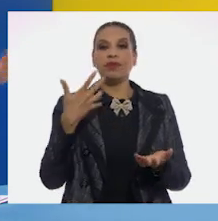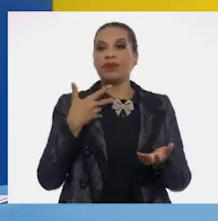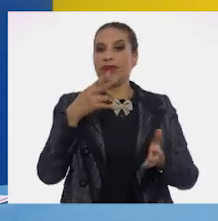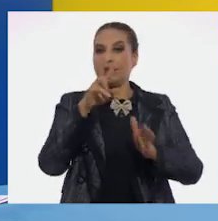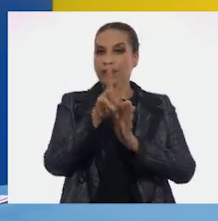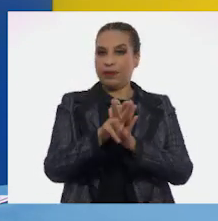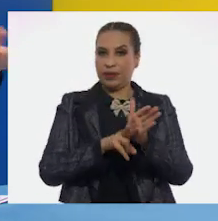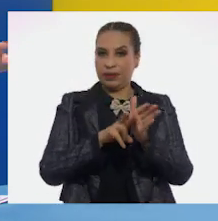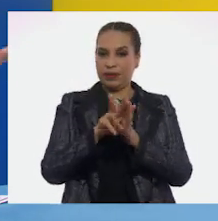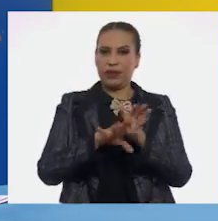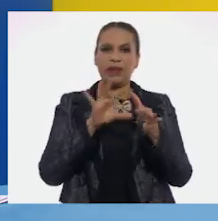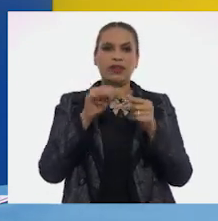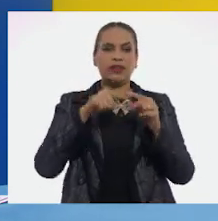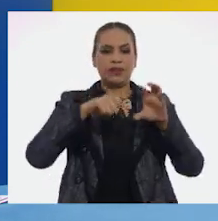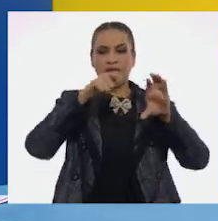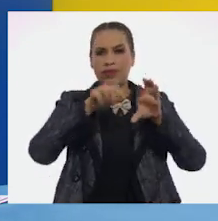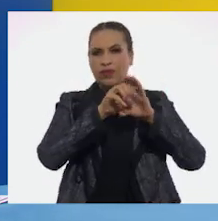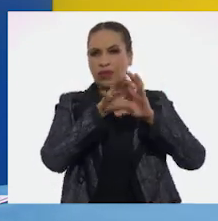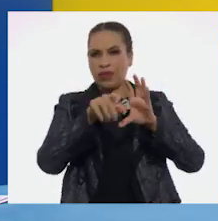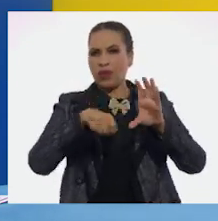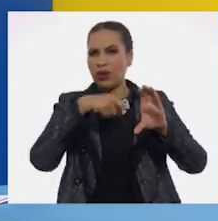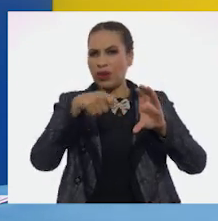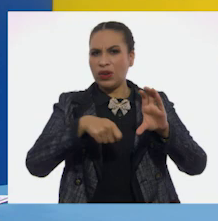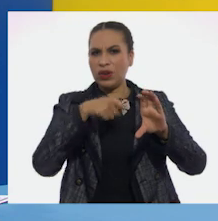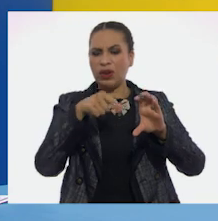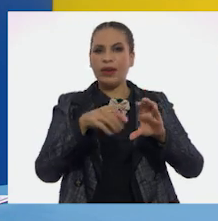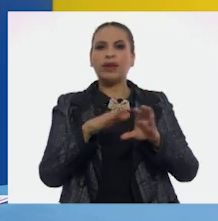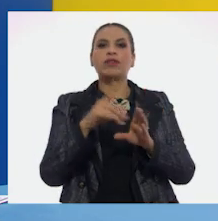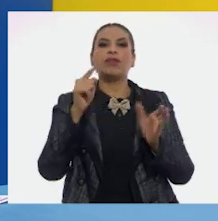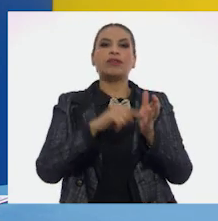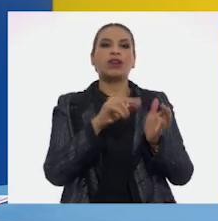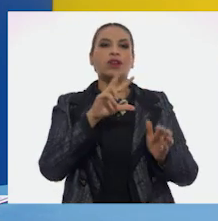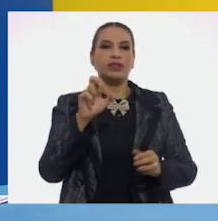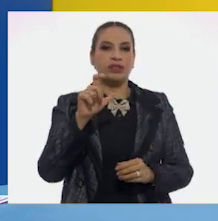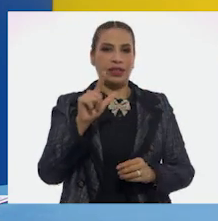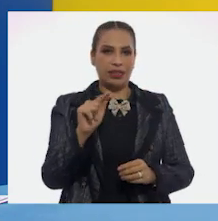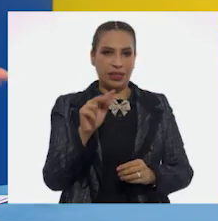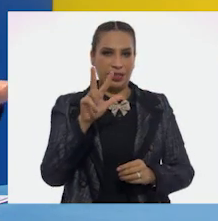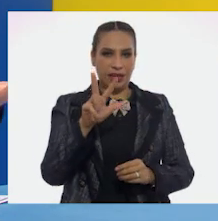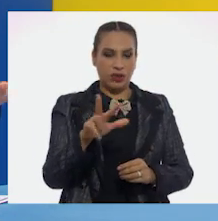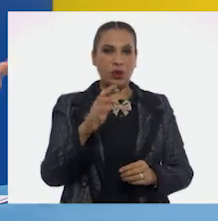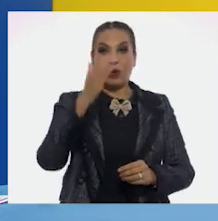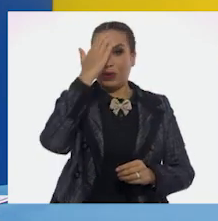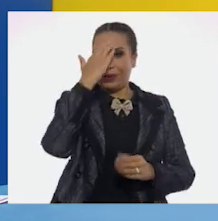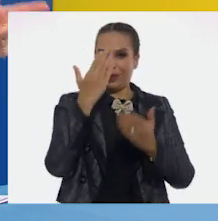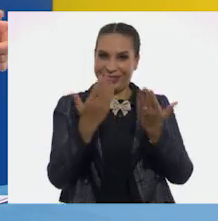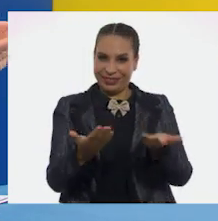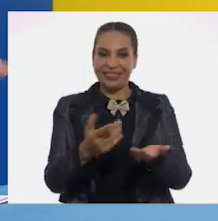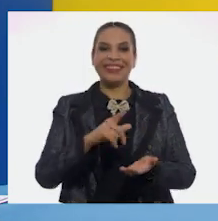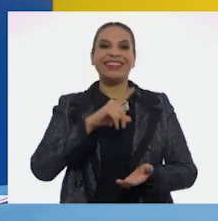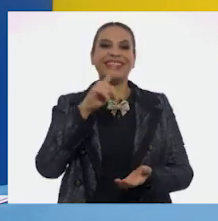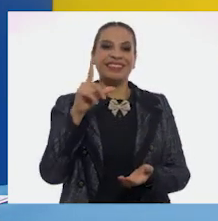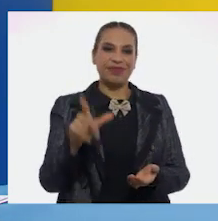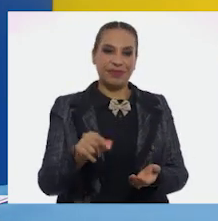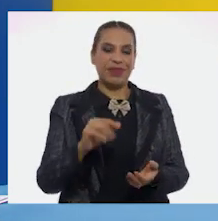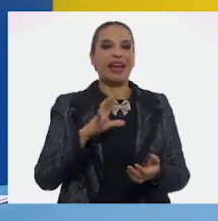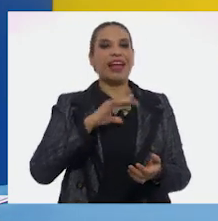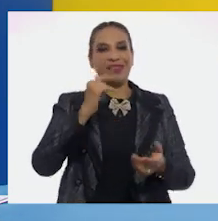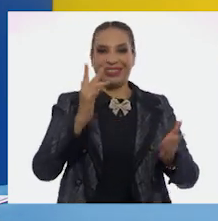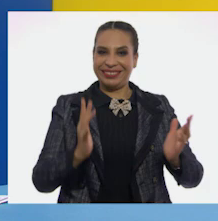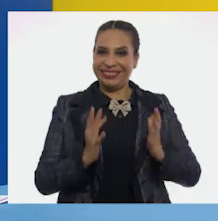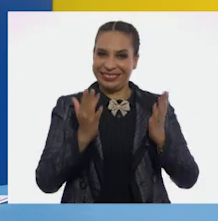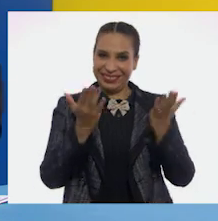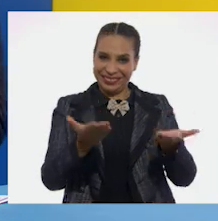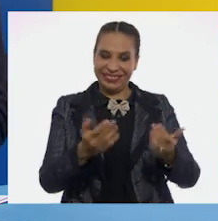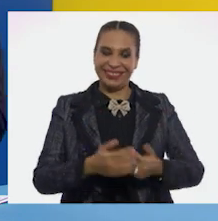video. Nos habla del fonógrafo y de cómo llegó a nuestro país en 1878. Conozcámoslo y después les tengo una